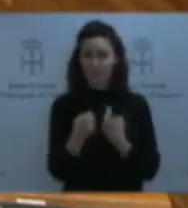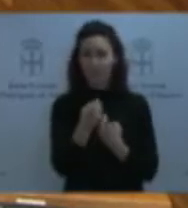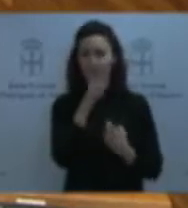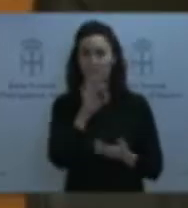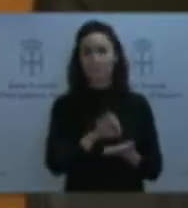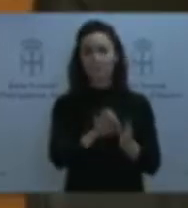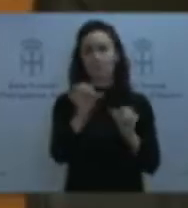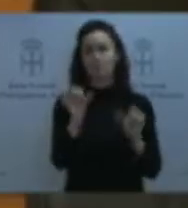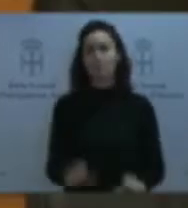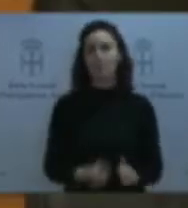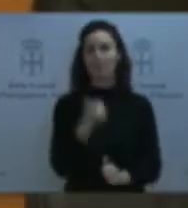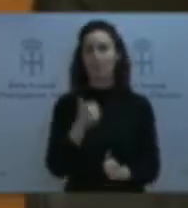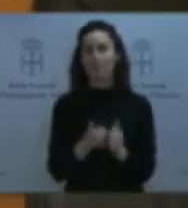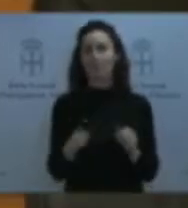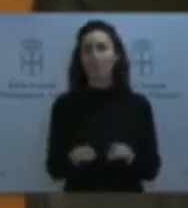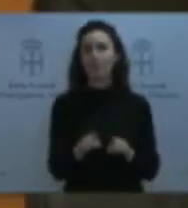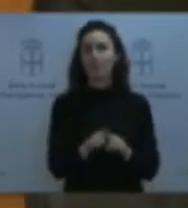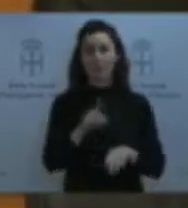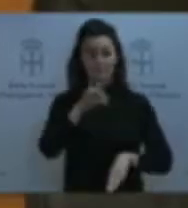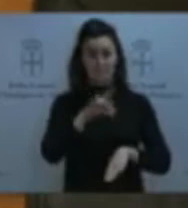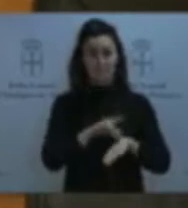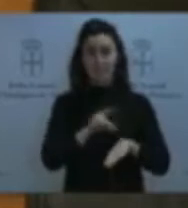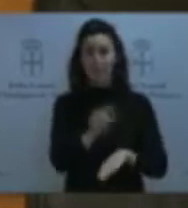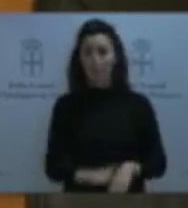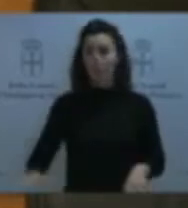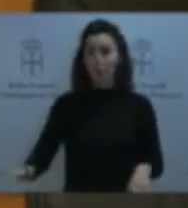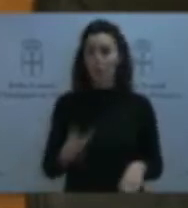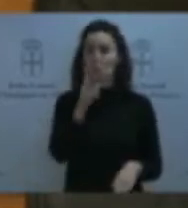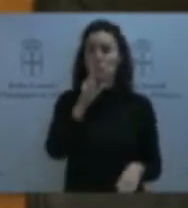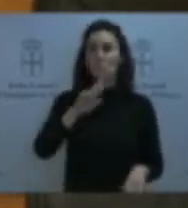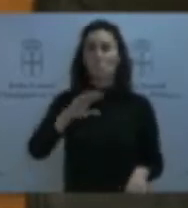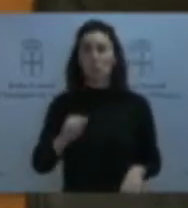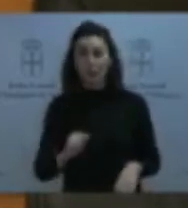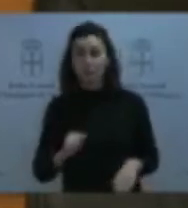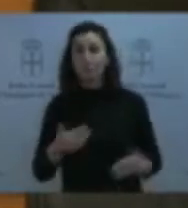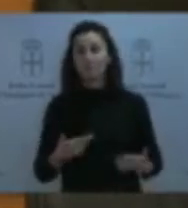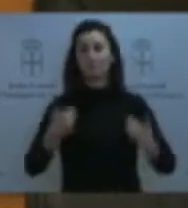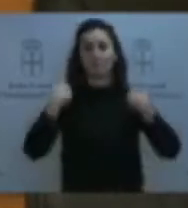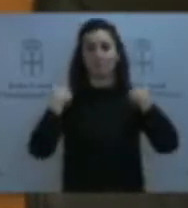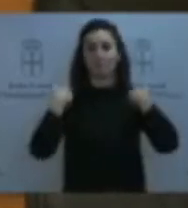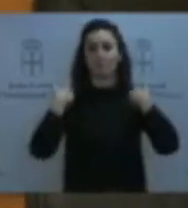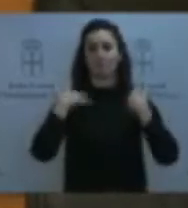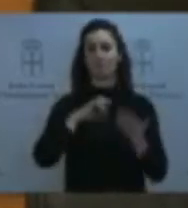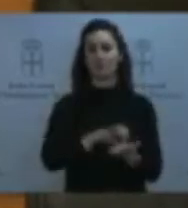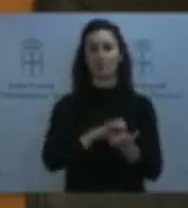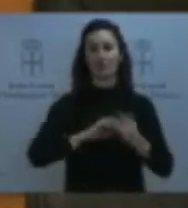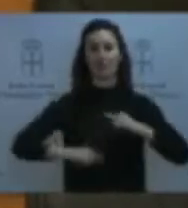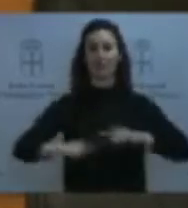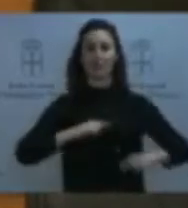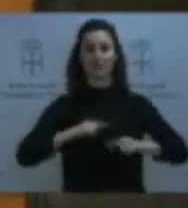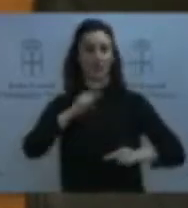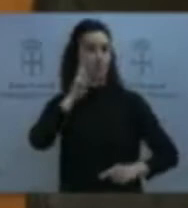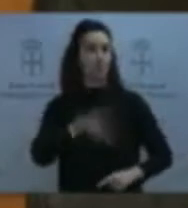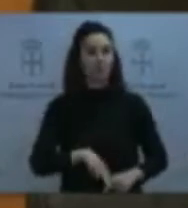Luca. Lo bueno en este caso es que los responsables del servicio y de la gerencia lo conocen y están aportando ideas para